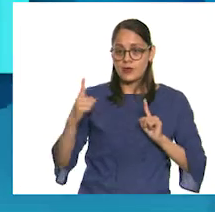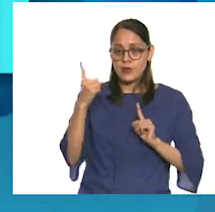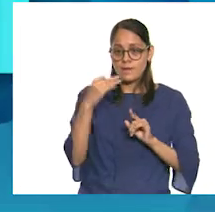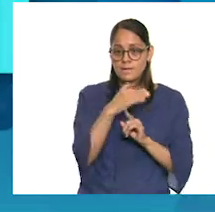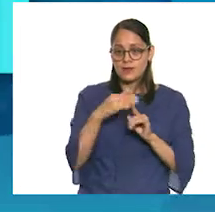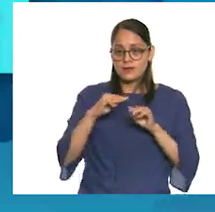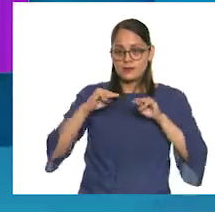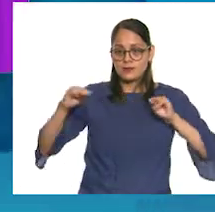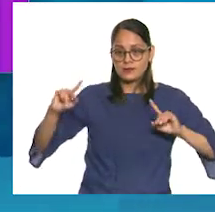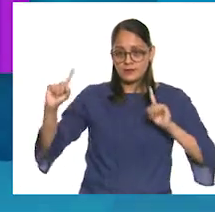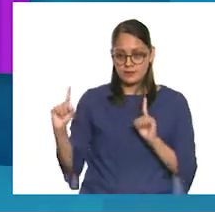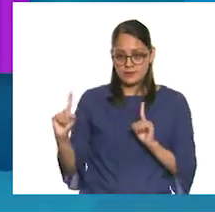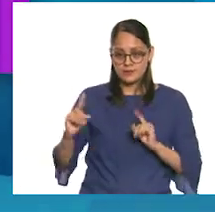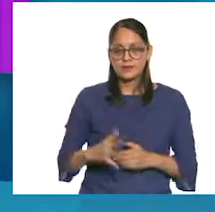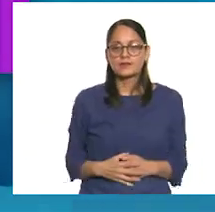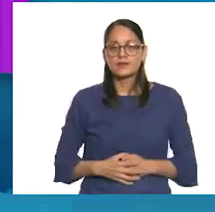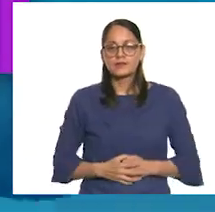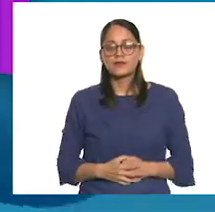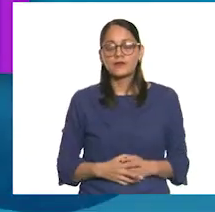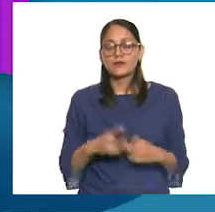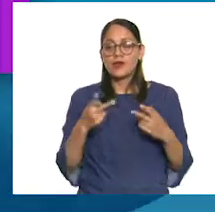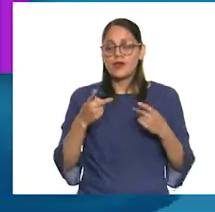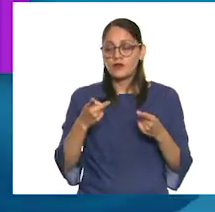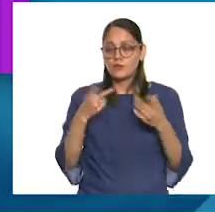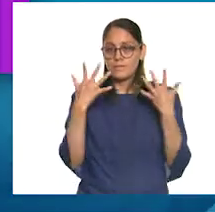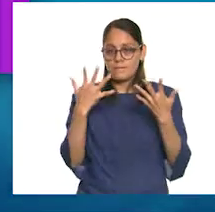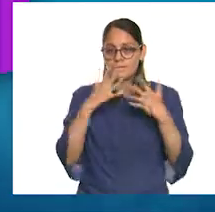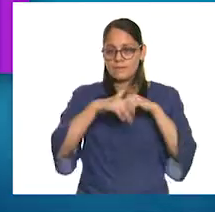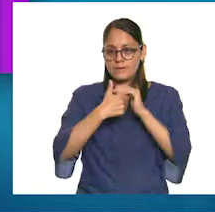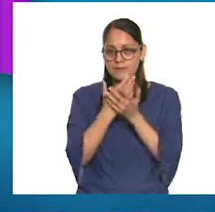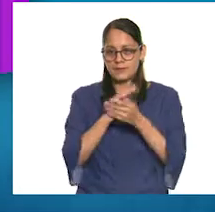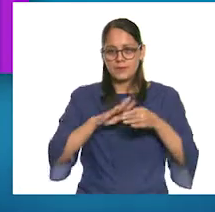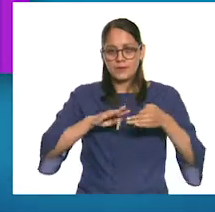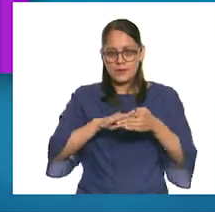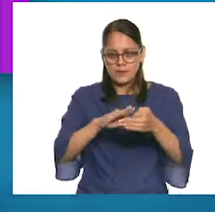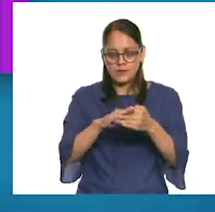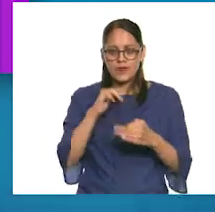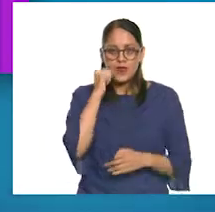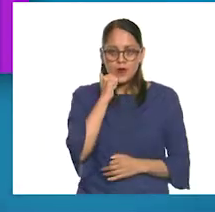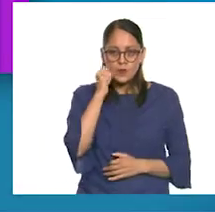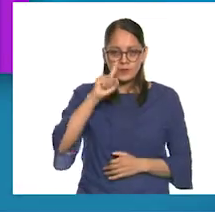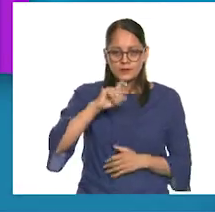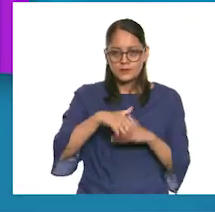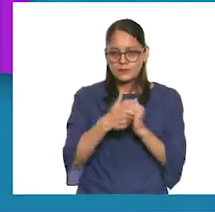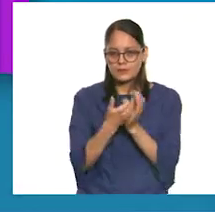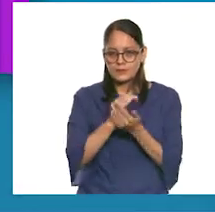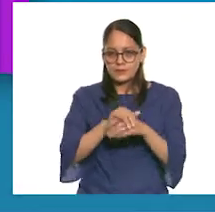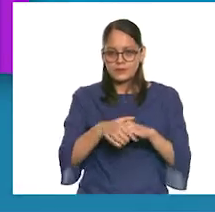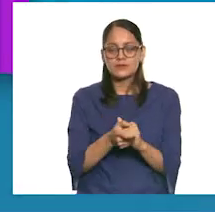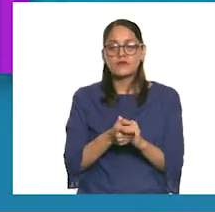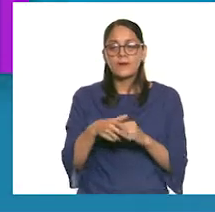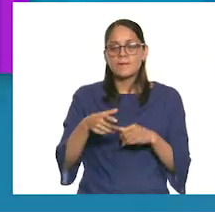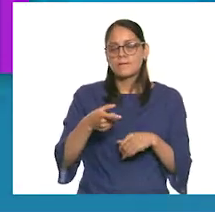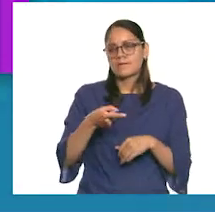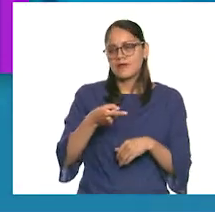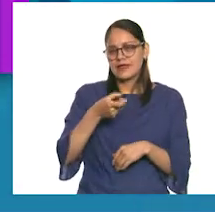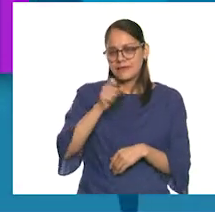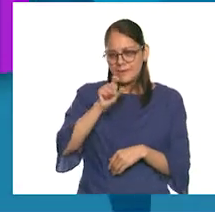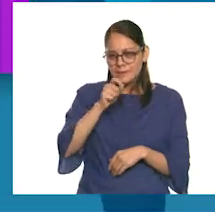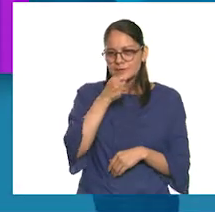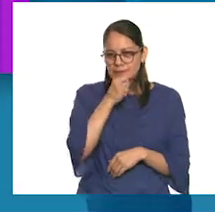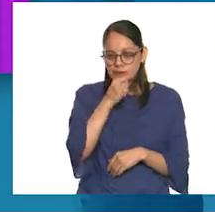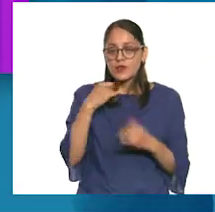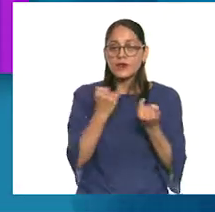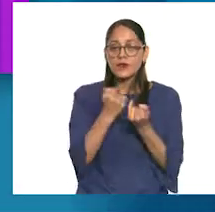metro y medio entre tú y los demás. Lávate las manos muy seguido con agua y jabón por lo menos durante 20 segundos o